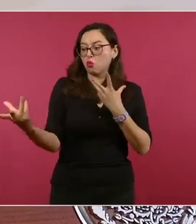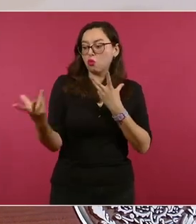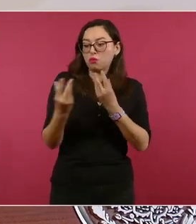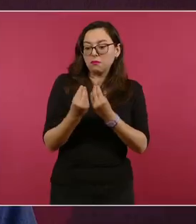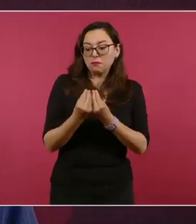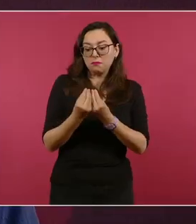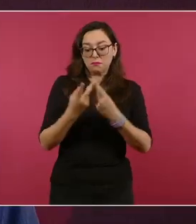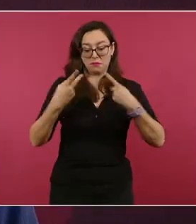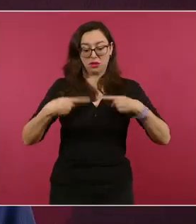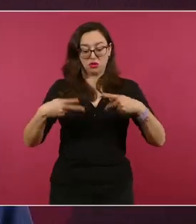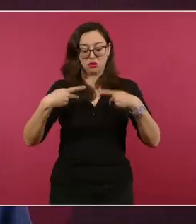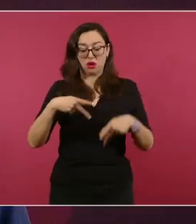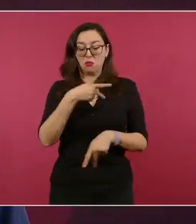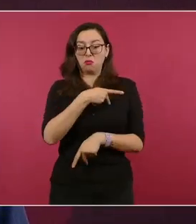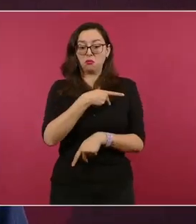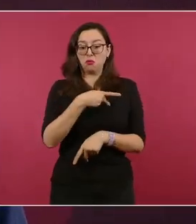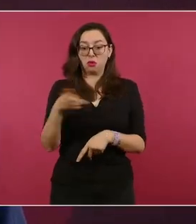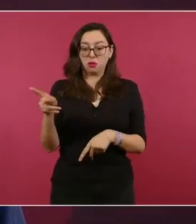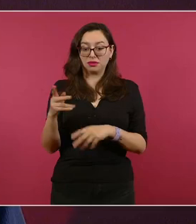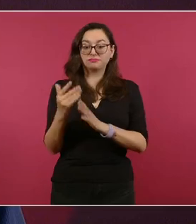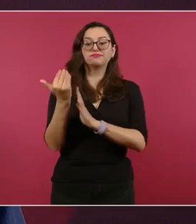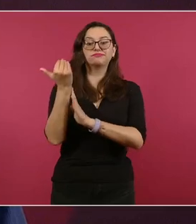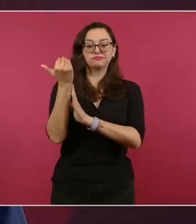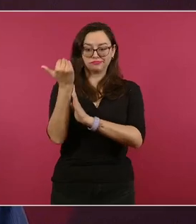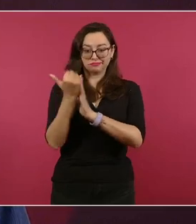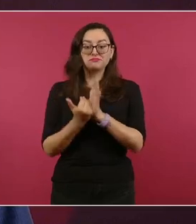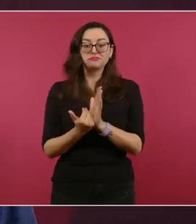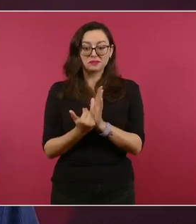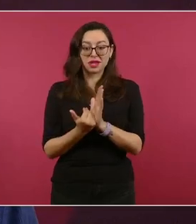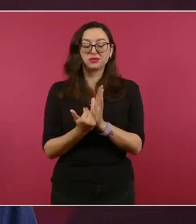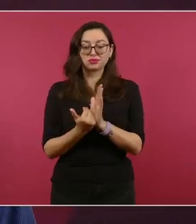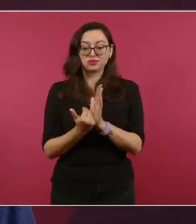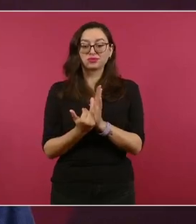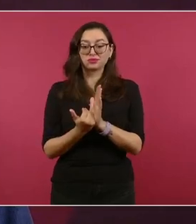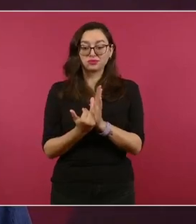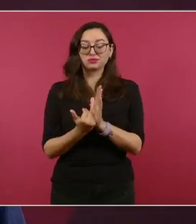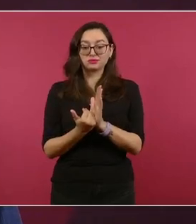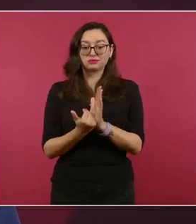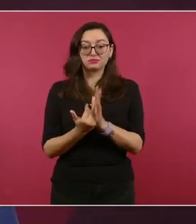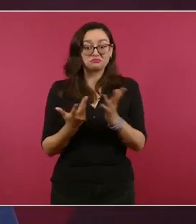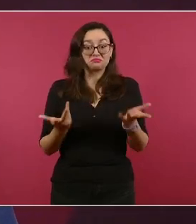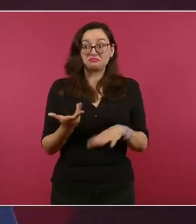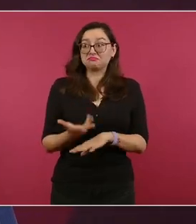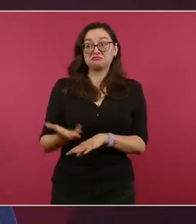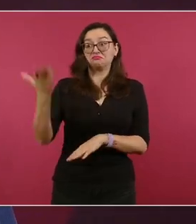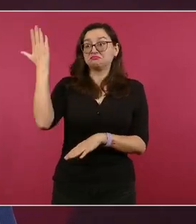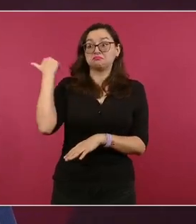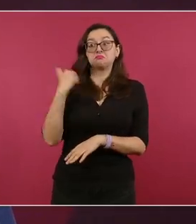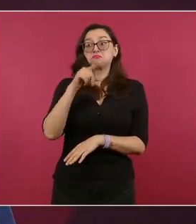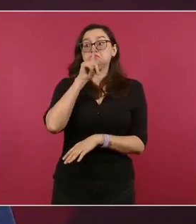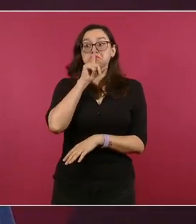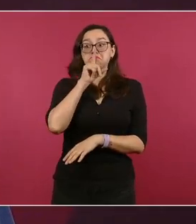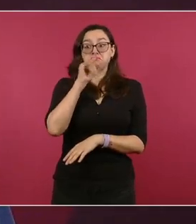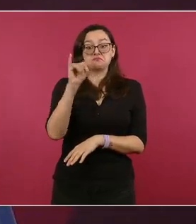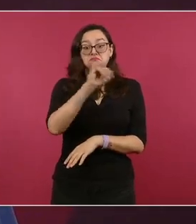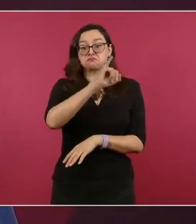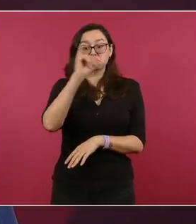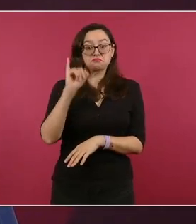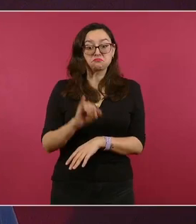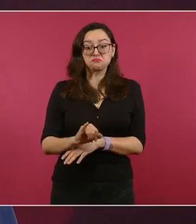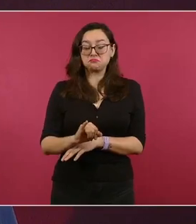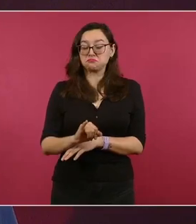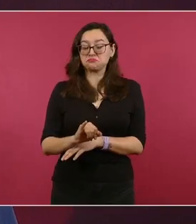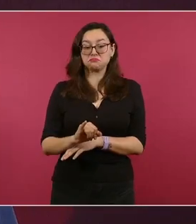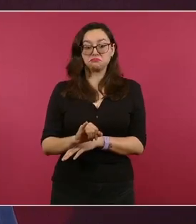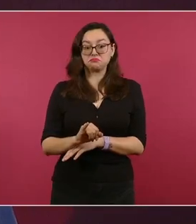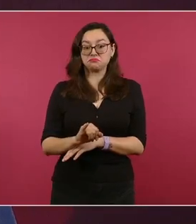la pobreza en México, como nunca se había visto en décadas.